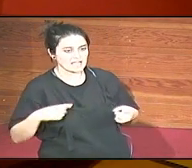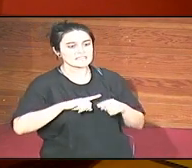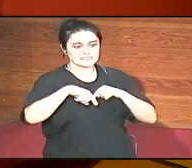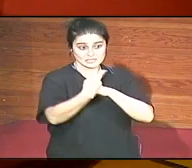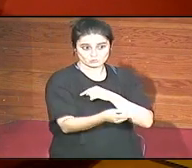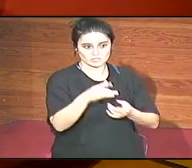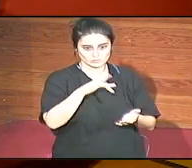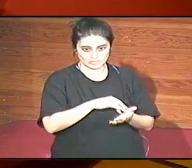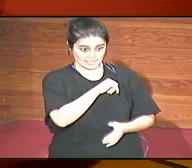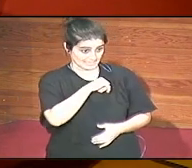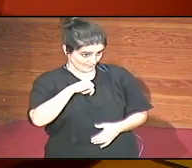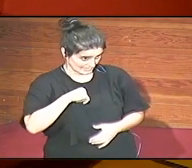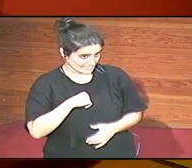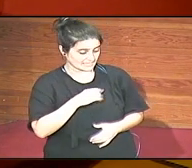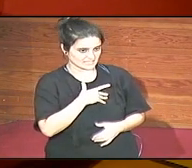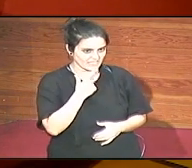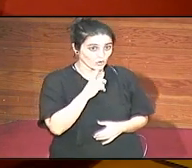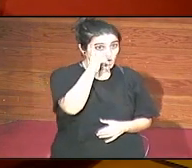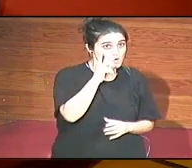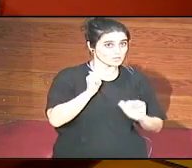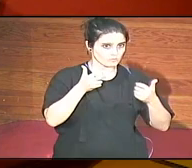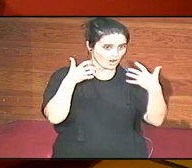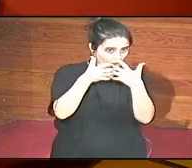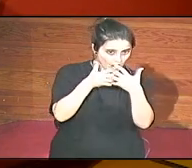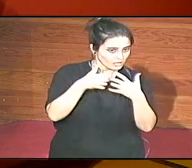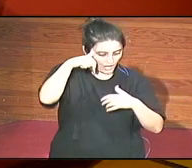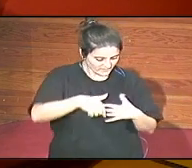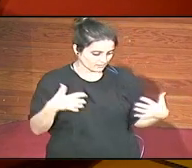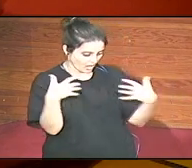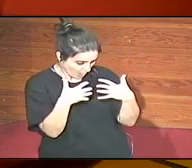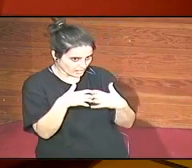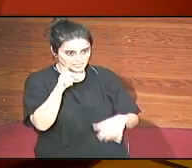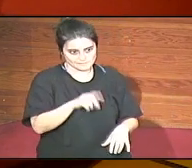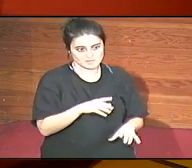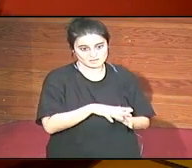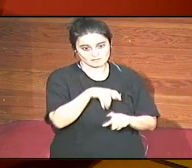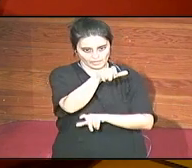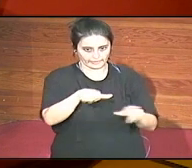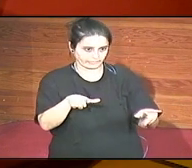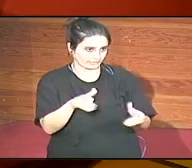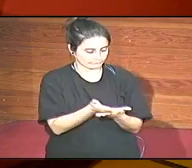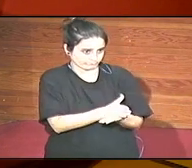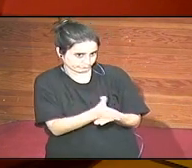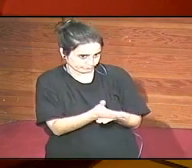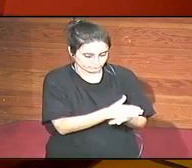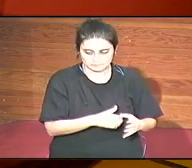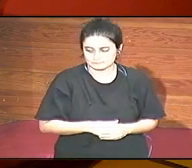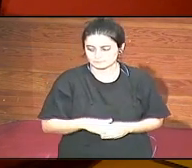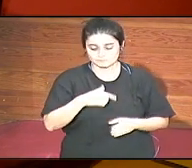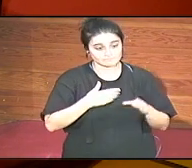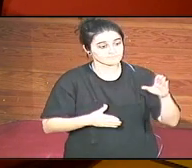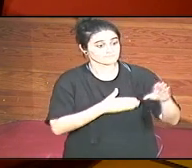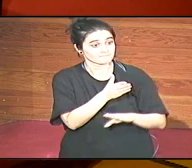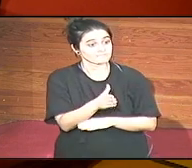en lugar de pelear con el norte empezaron a pelear ellos y la población en medio y fui a una zona